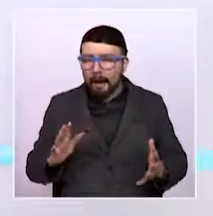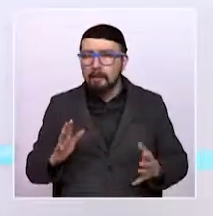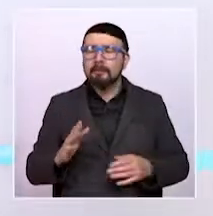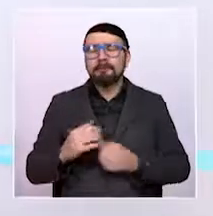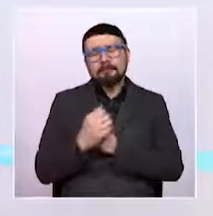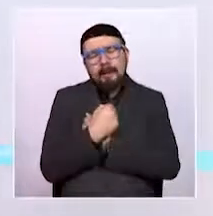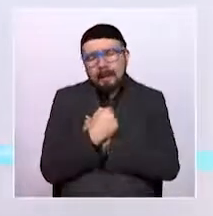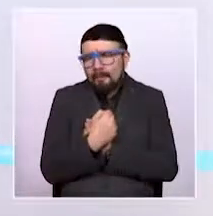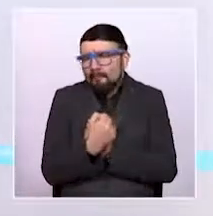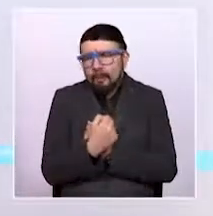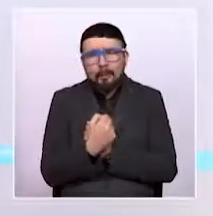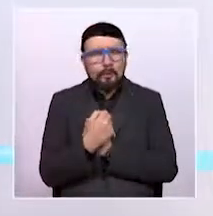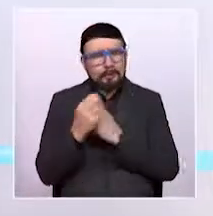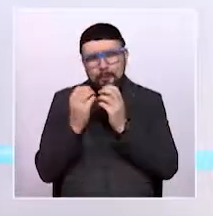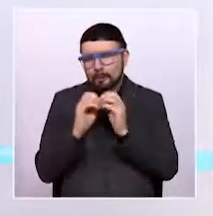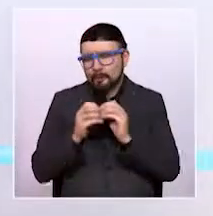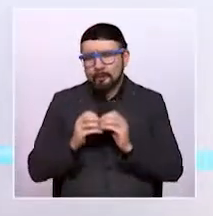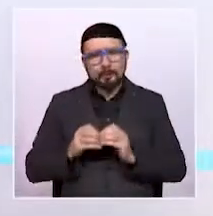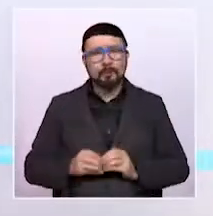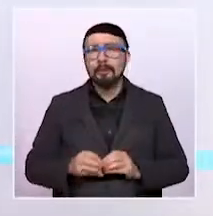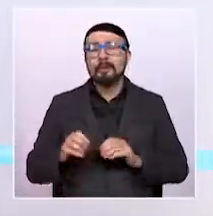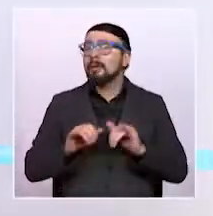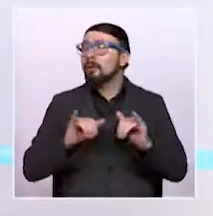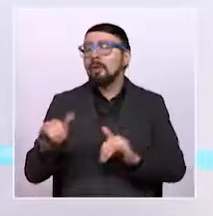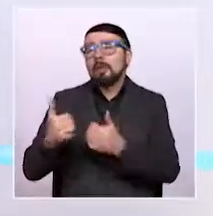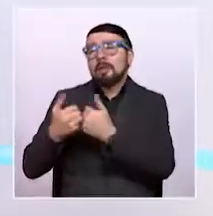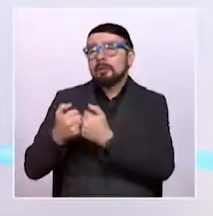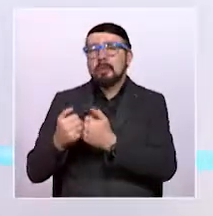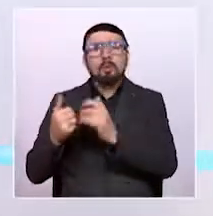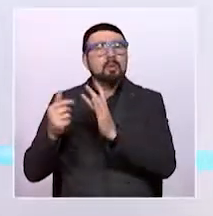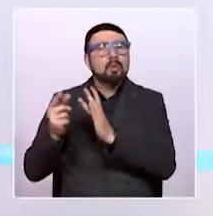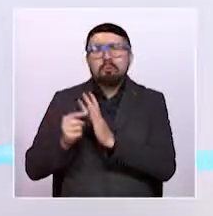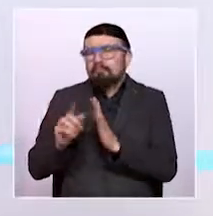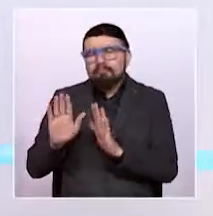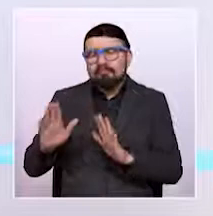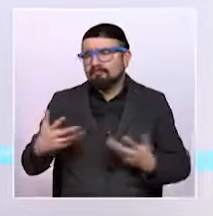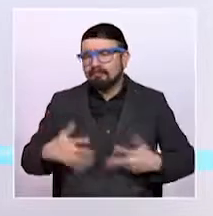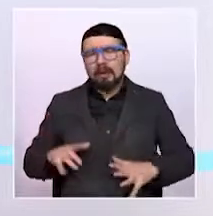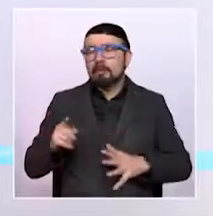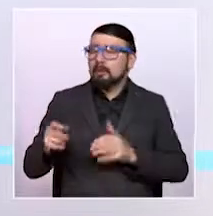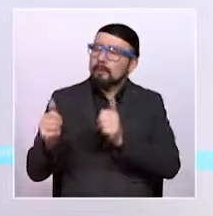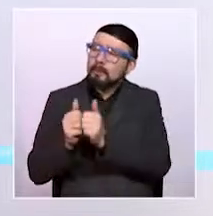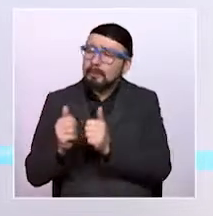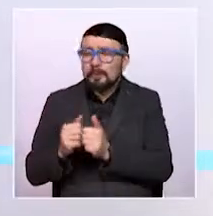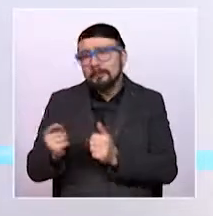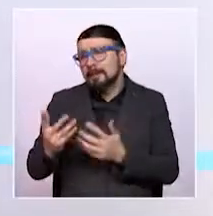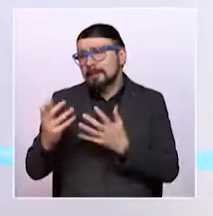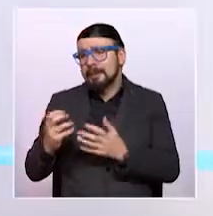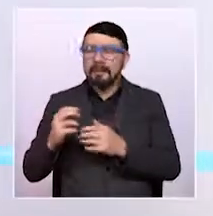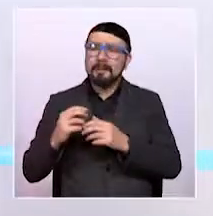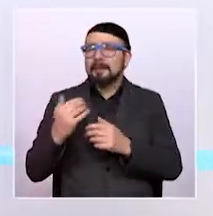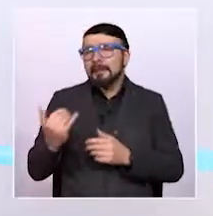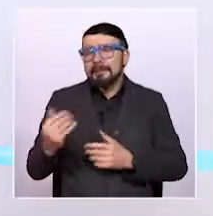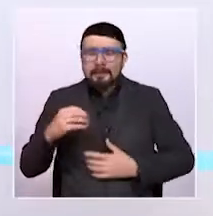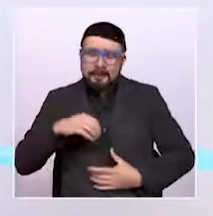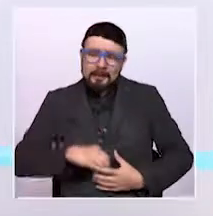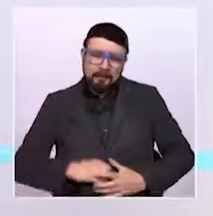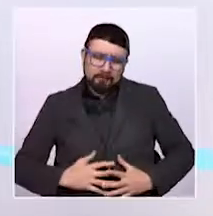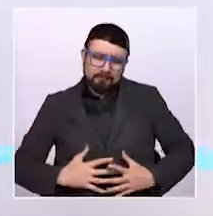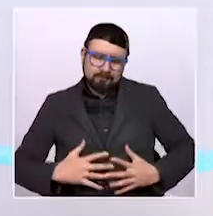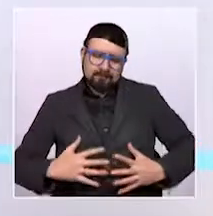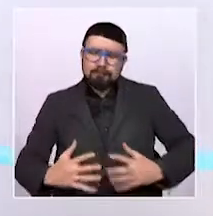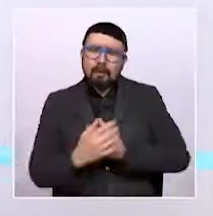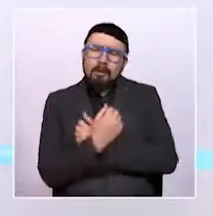amor cierto con el mismo amor que ustedes le tienen a su pareja y con la misma esperanza bonita de tener ese bebé adentro entonces con ese mismo amor